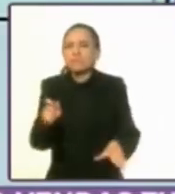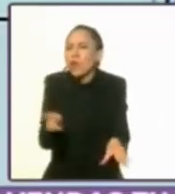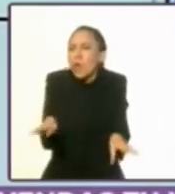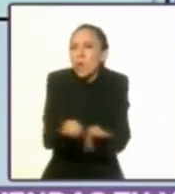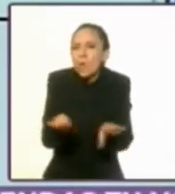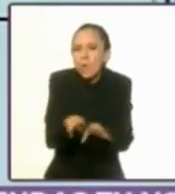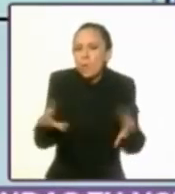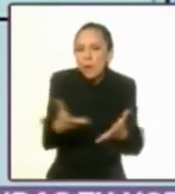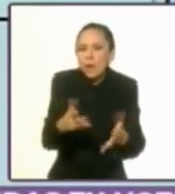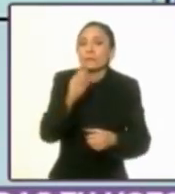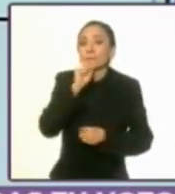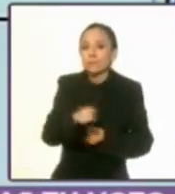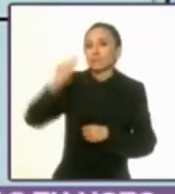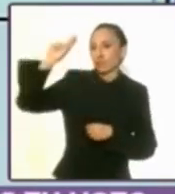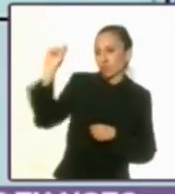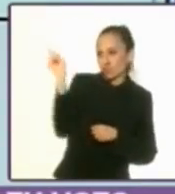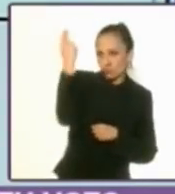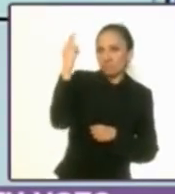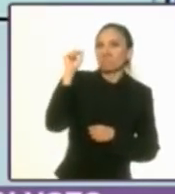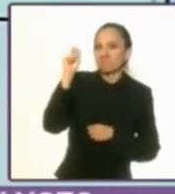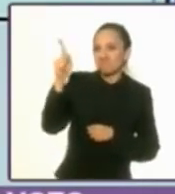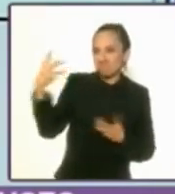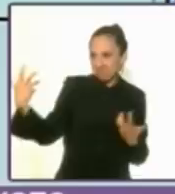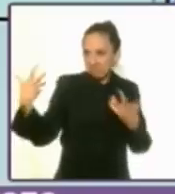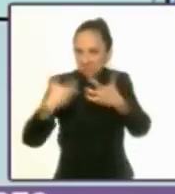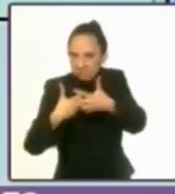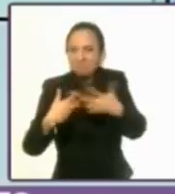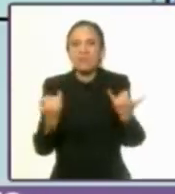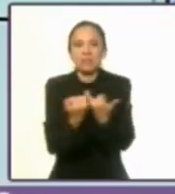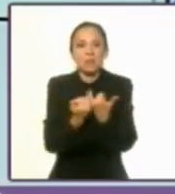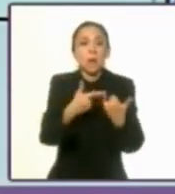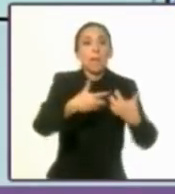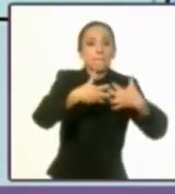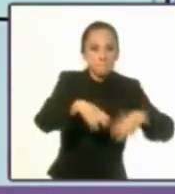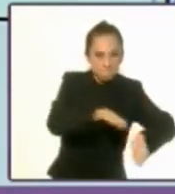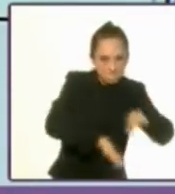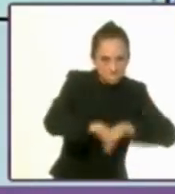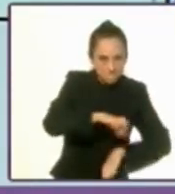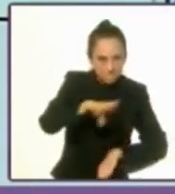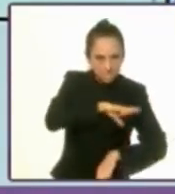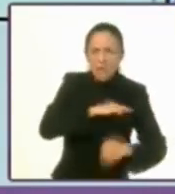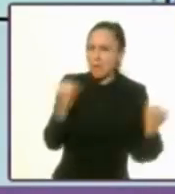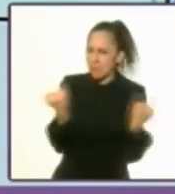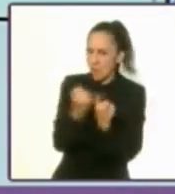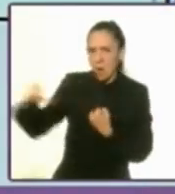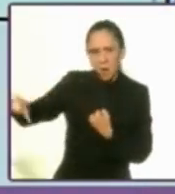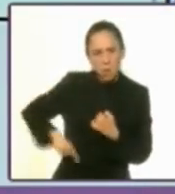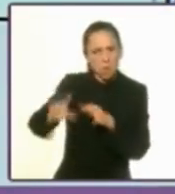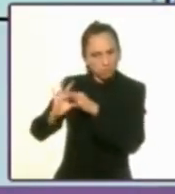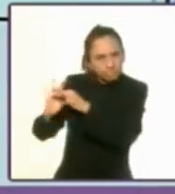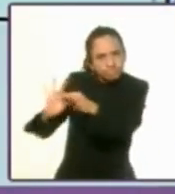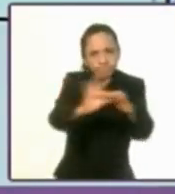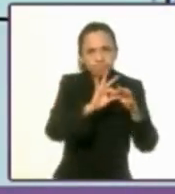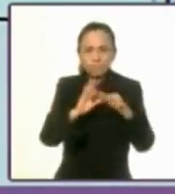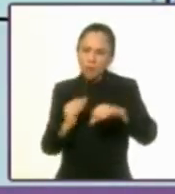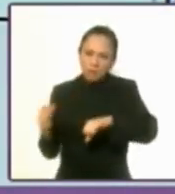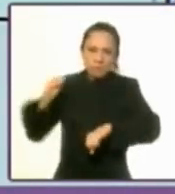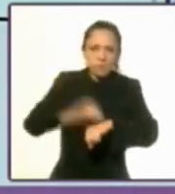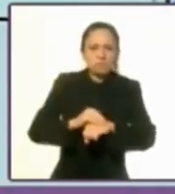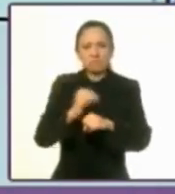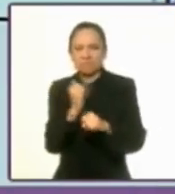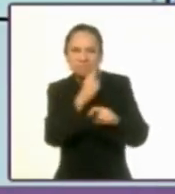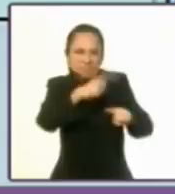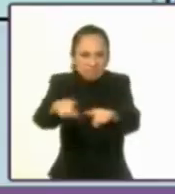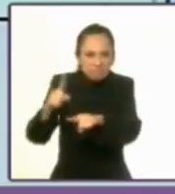vínculo entre las universidades la iniciativa privada y el gobierno para generar nuevas plataformas y el desarrollo